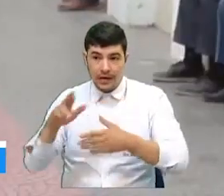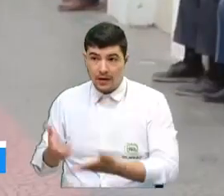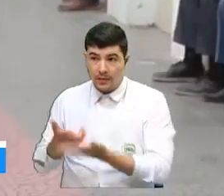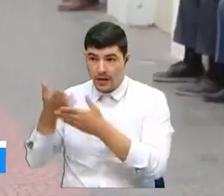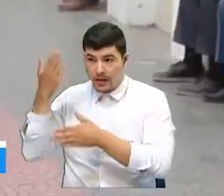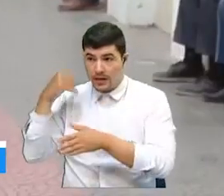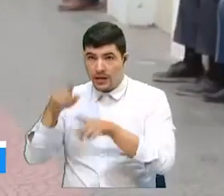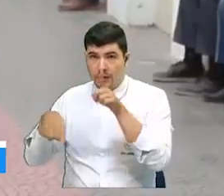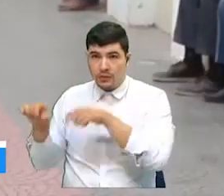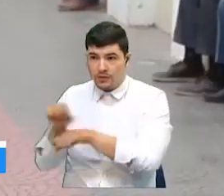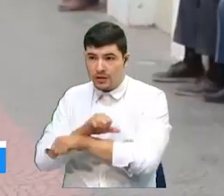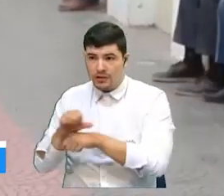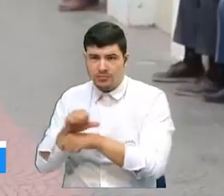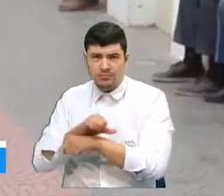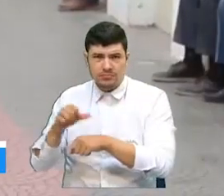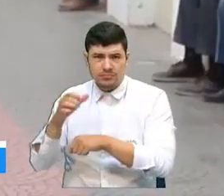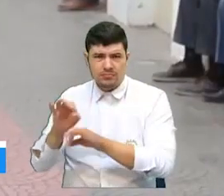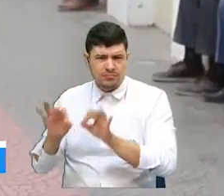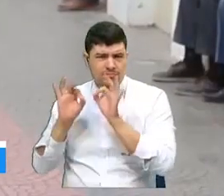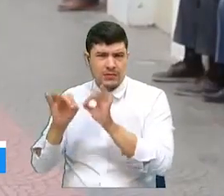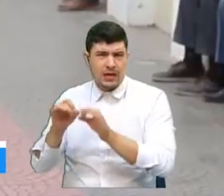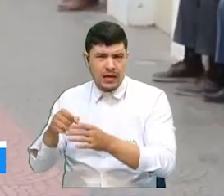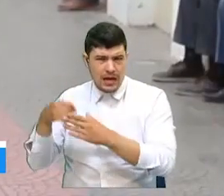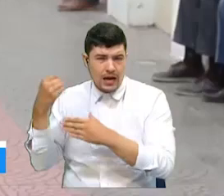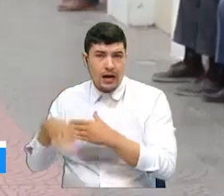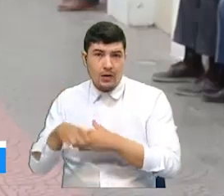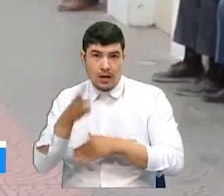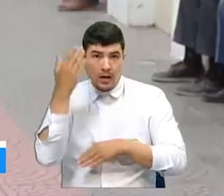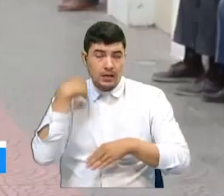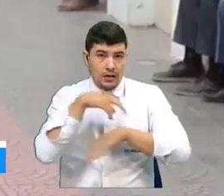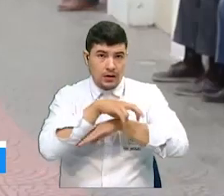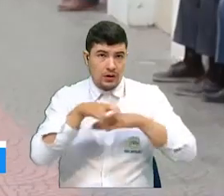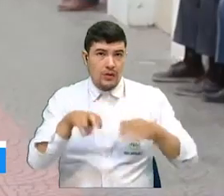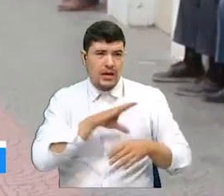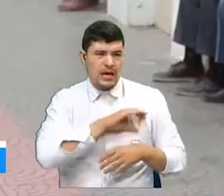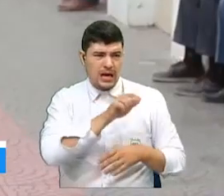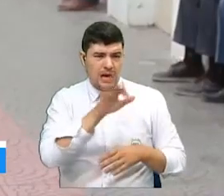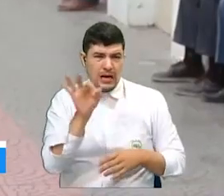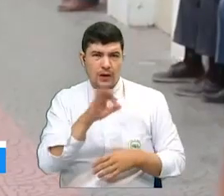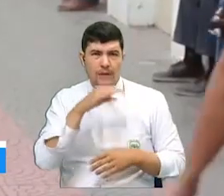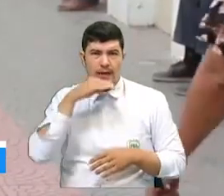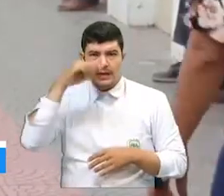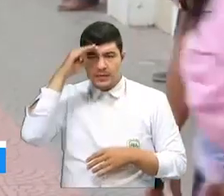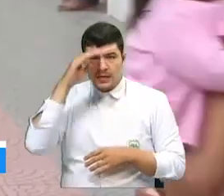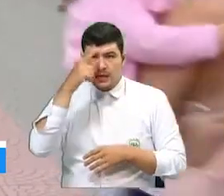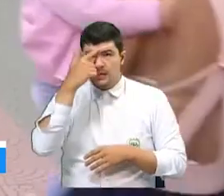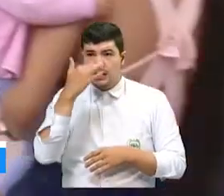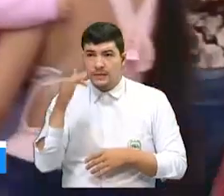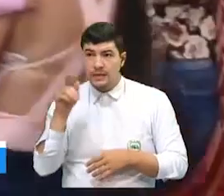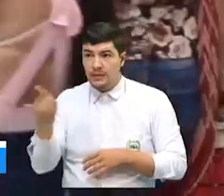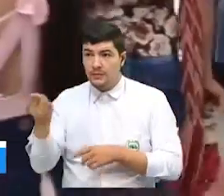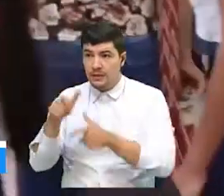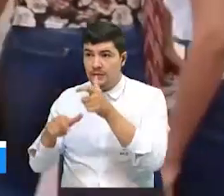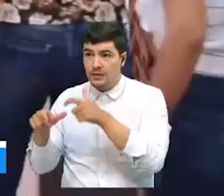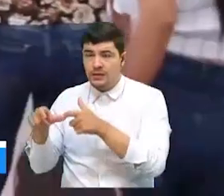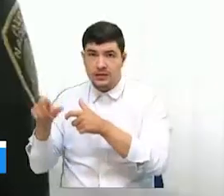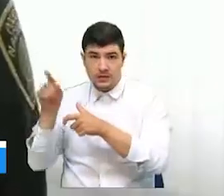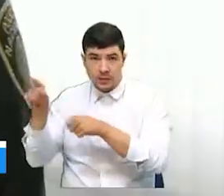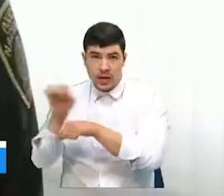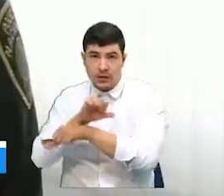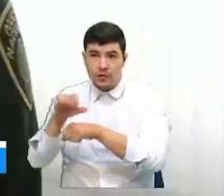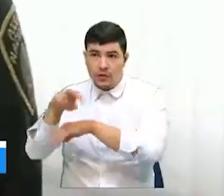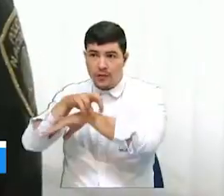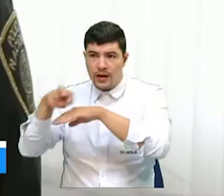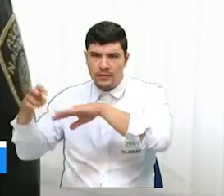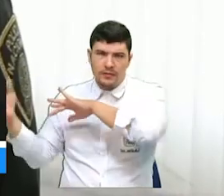vehículos de alta gama que habían sido hurtados en las ciudades de Cali, Medellín y Santa Marta, donde se registraban como robados. Y